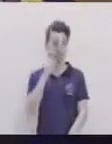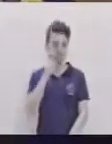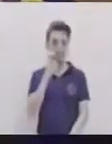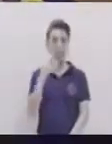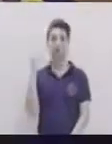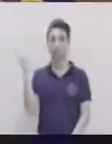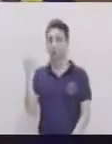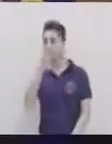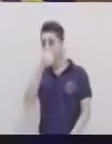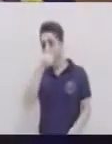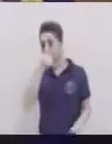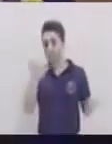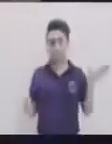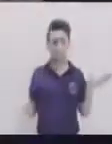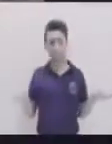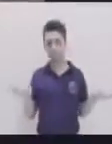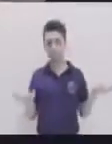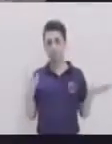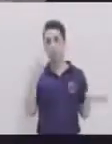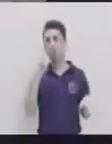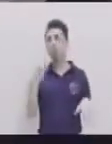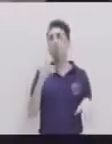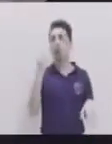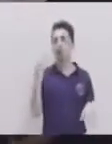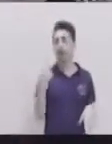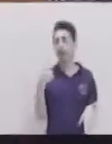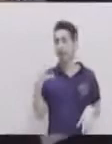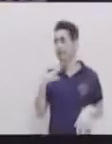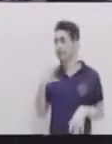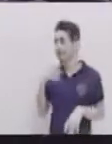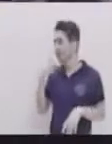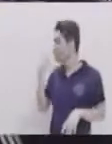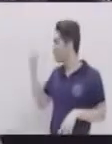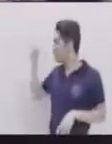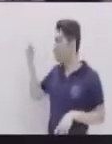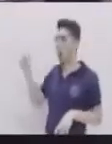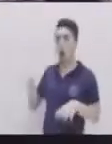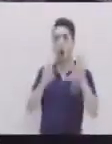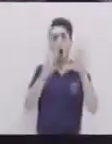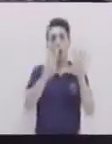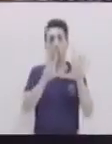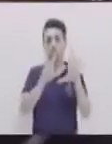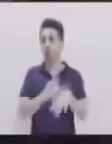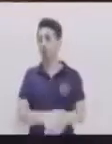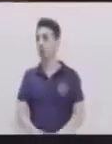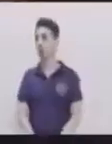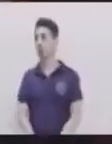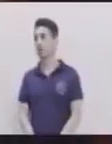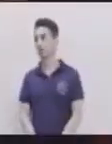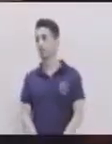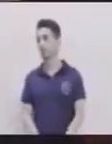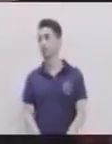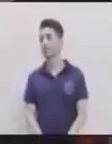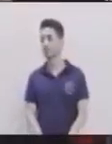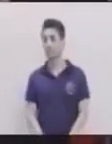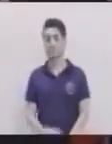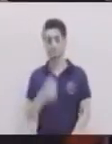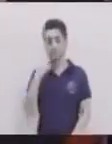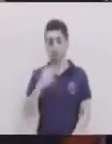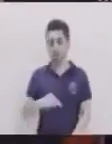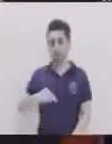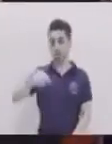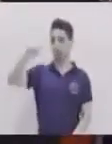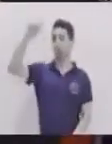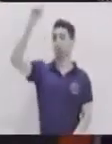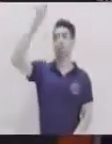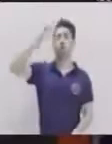Muy bien, los patos. ¿Por qué? Porque tenemos 8. Si se dan cuenta,